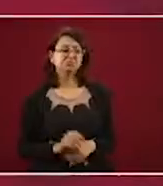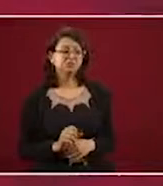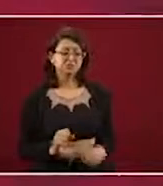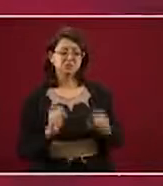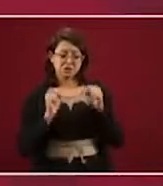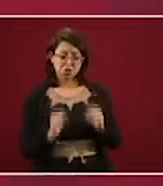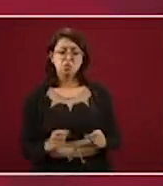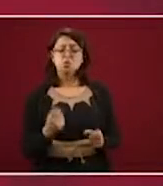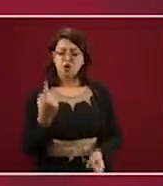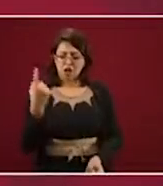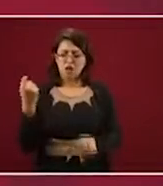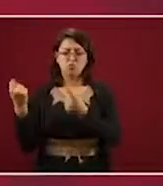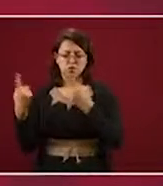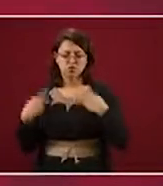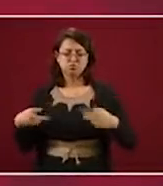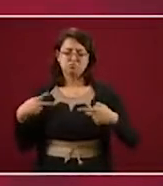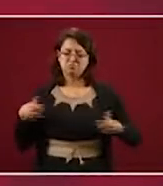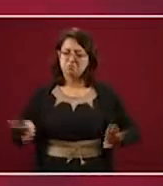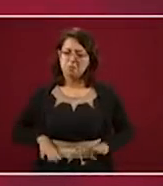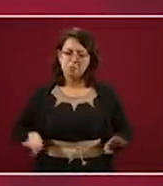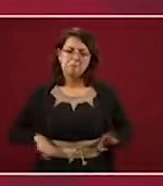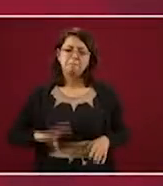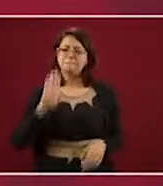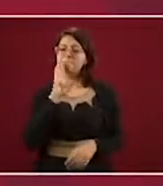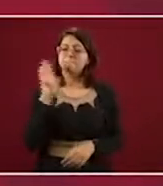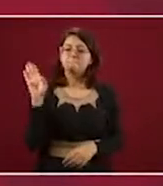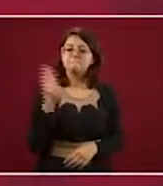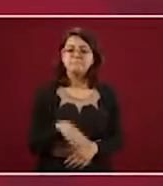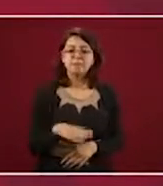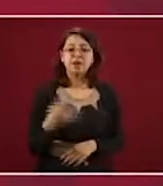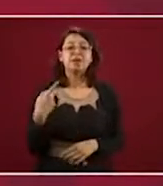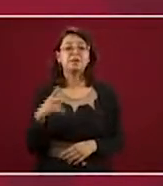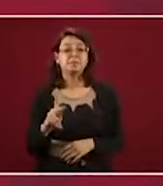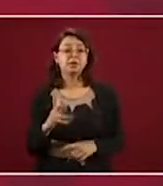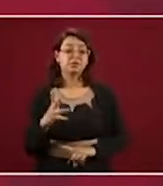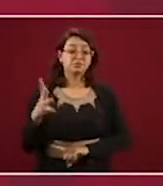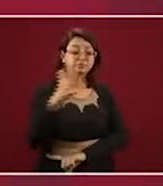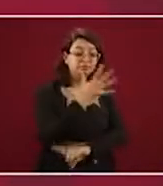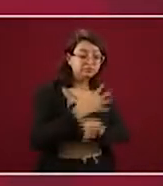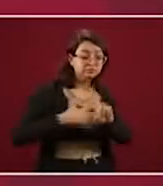malos elementos. Pero si ya no hay ese ambiente que había,